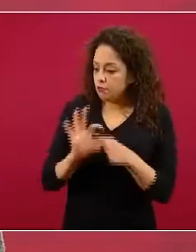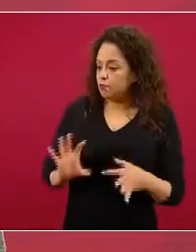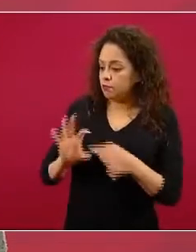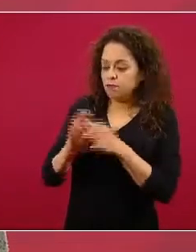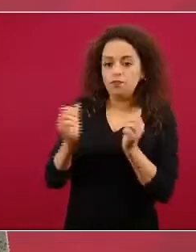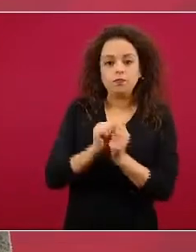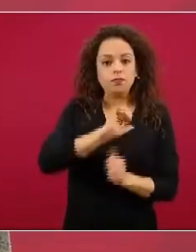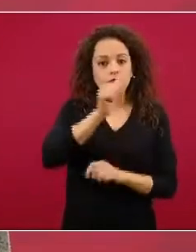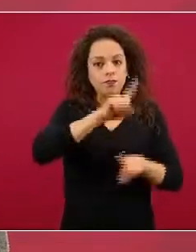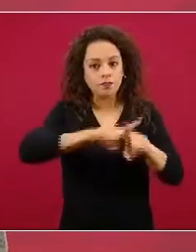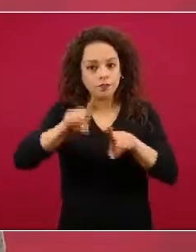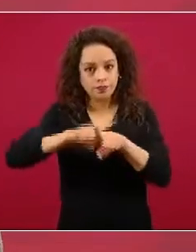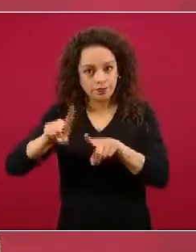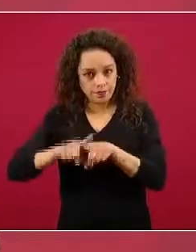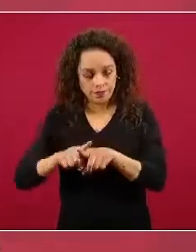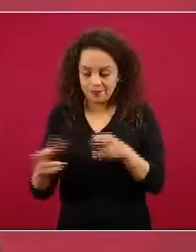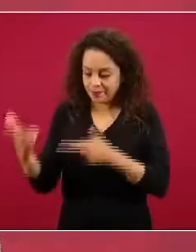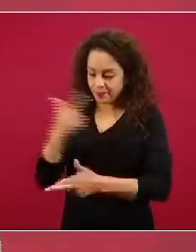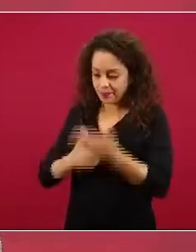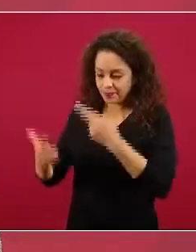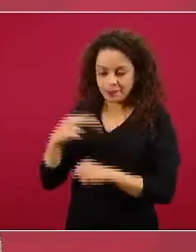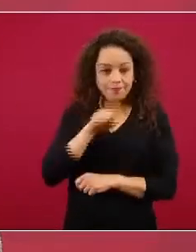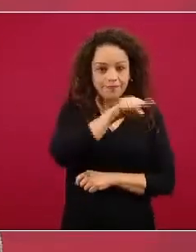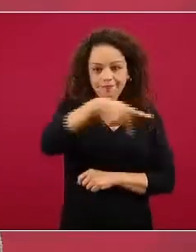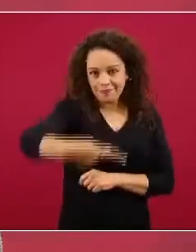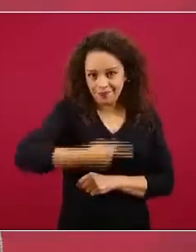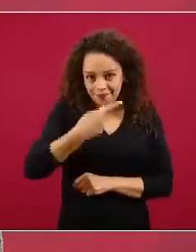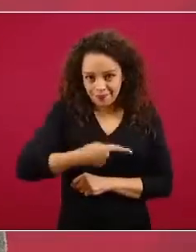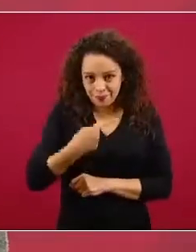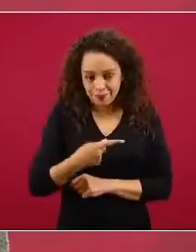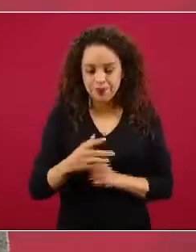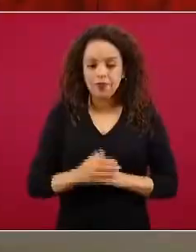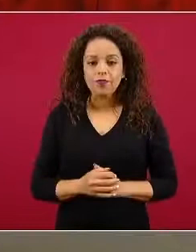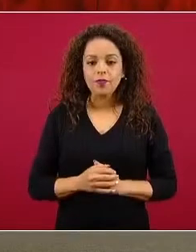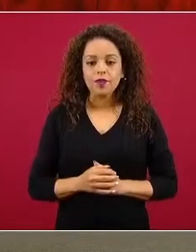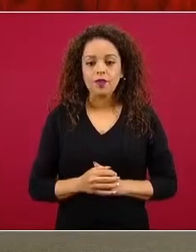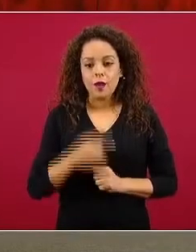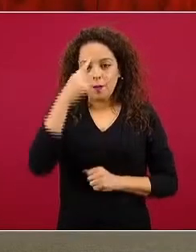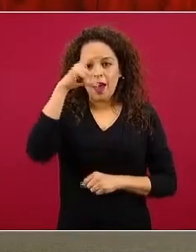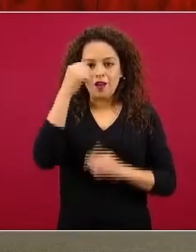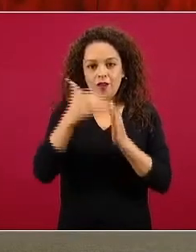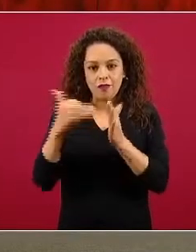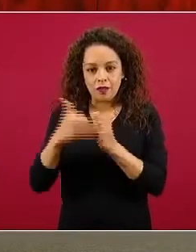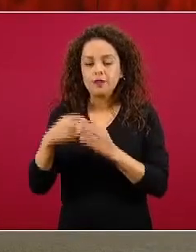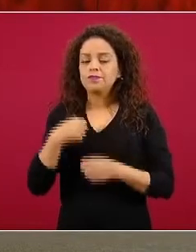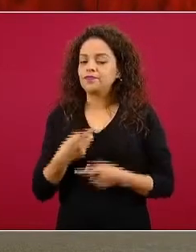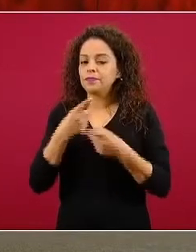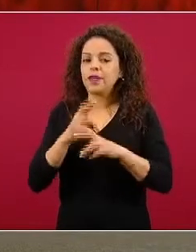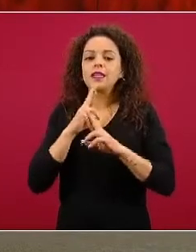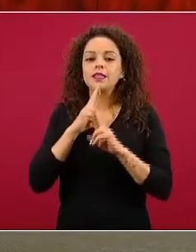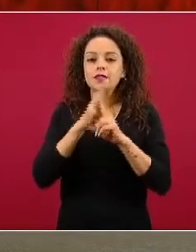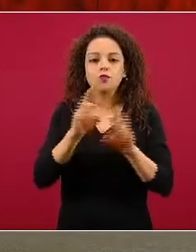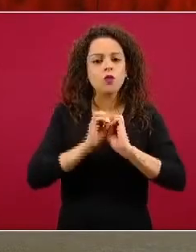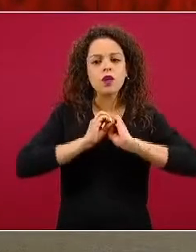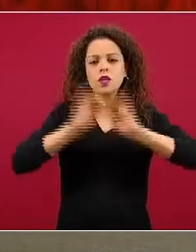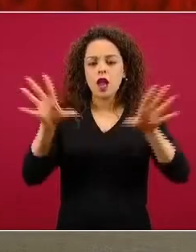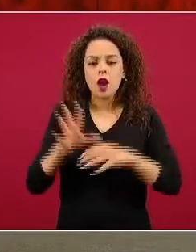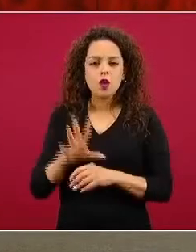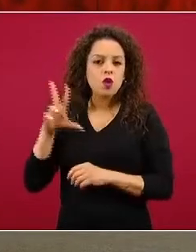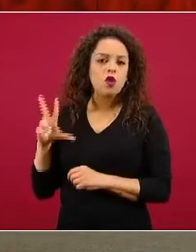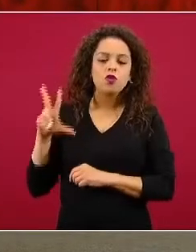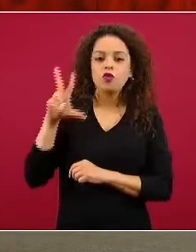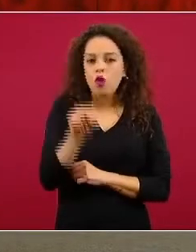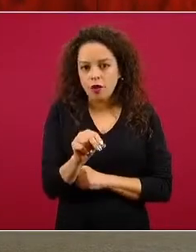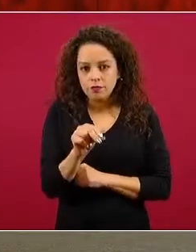también sociales. Regresando a la pregunta y para no dejar ningún elemento suelto, La respuesta es no, no se trata de ninguna